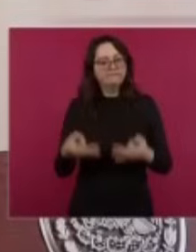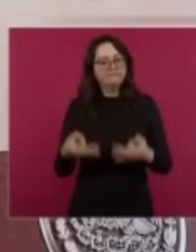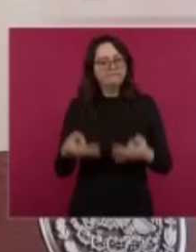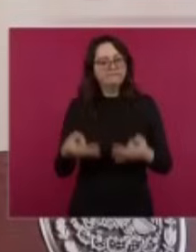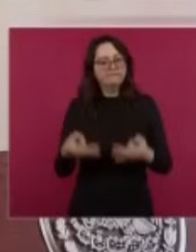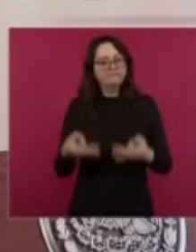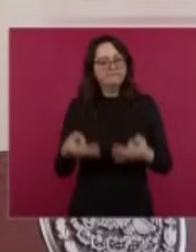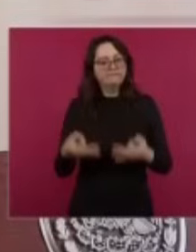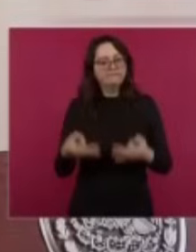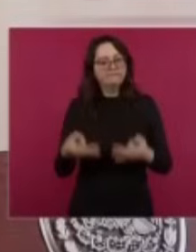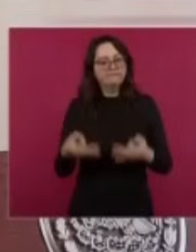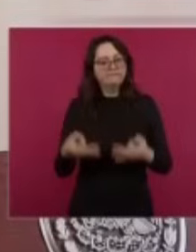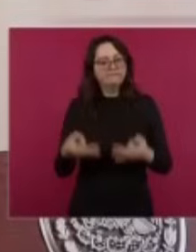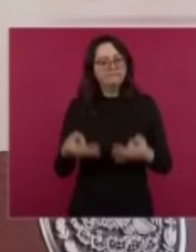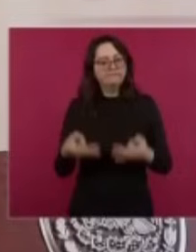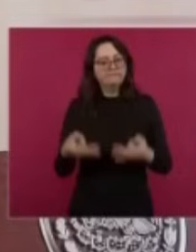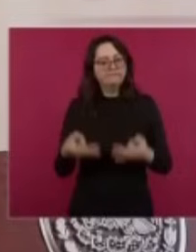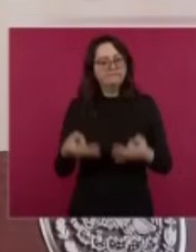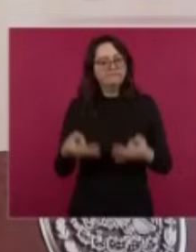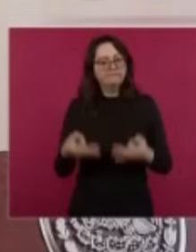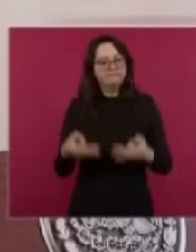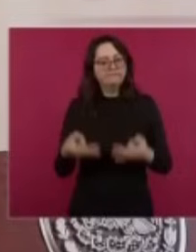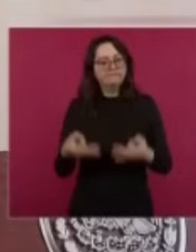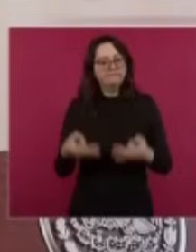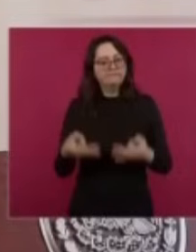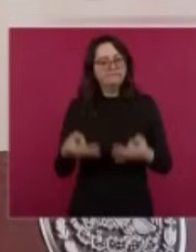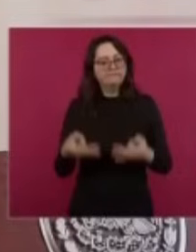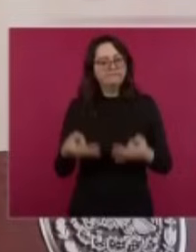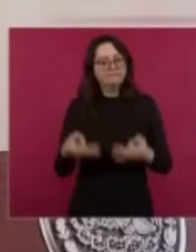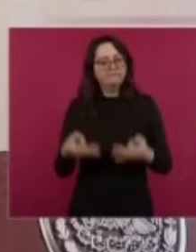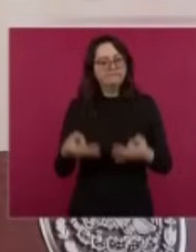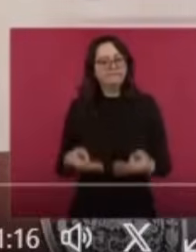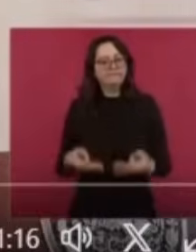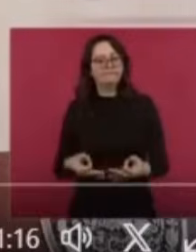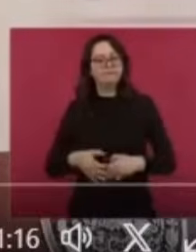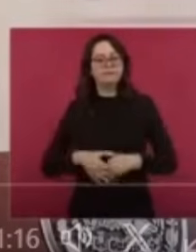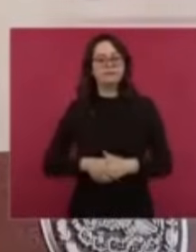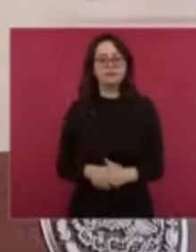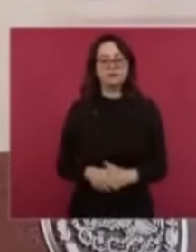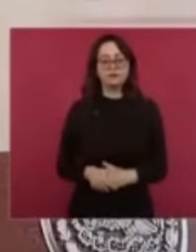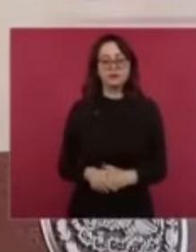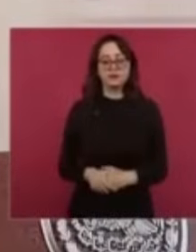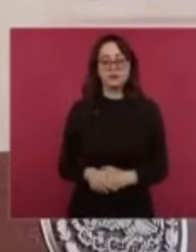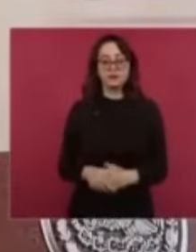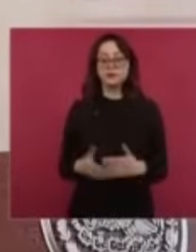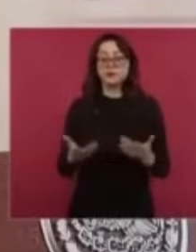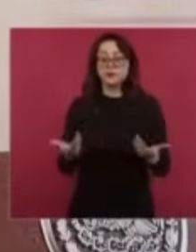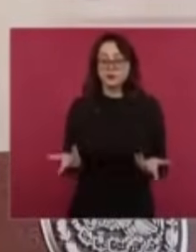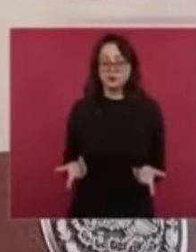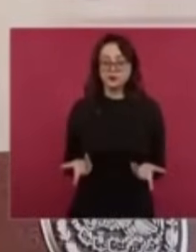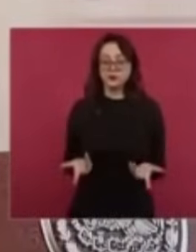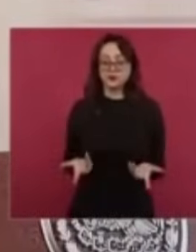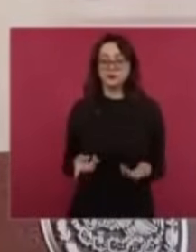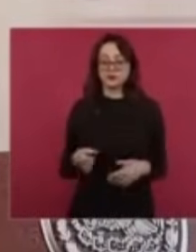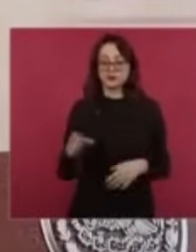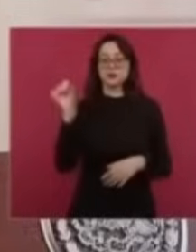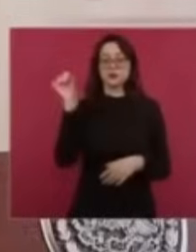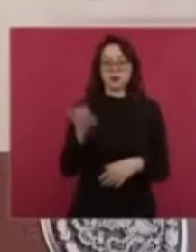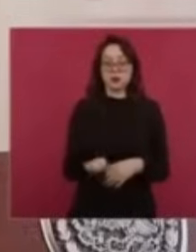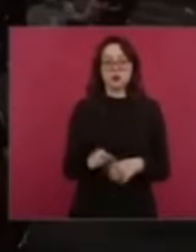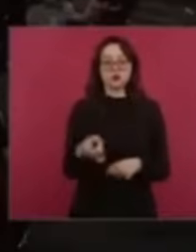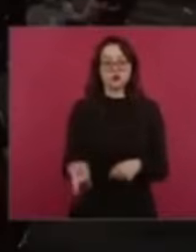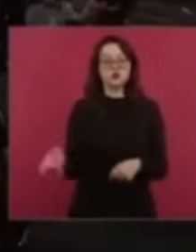de 50 millones a partir de hoy vamos a escuchar al patrón entonces Hoy es un día muy